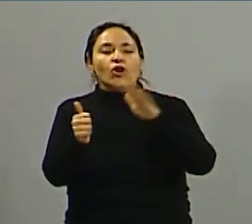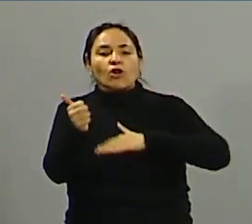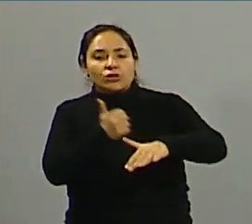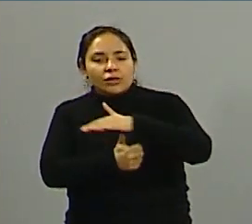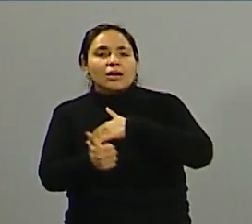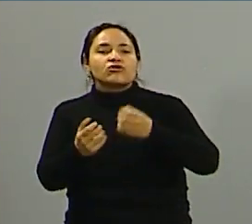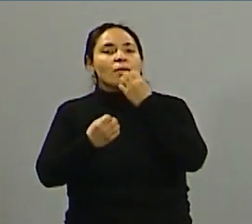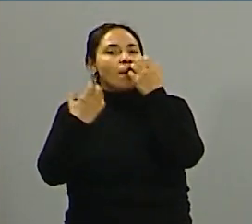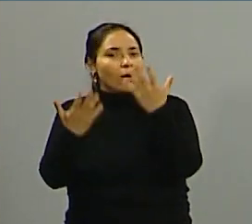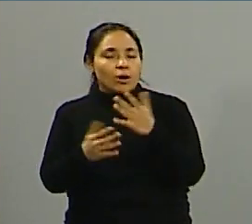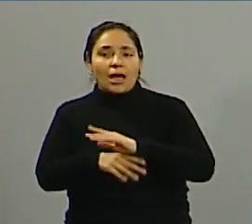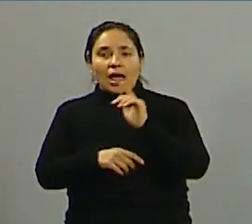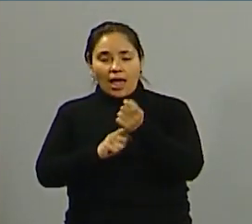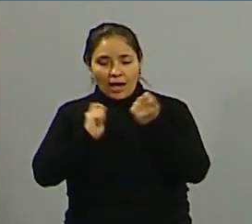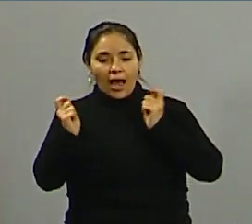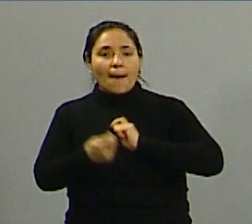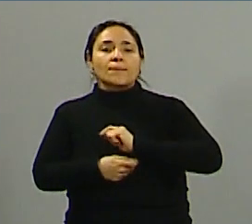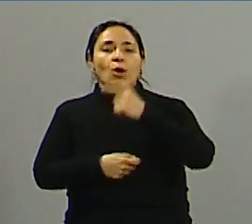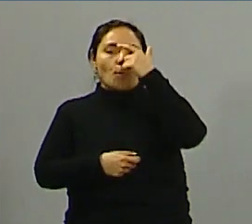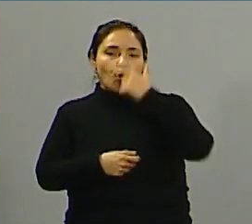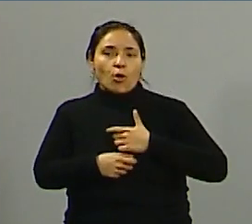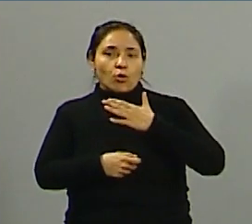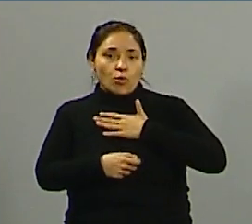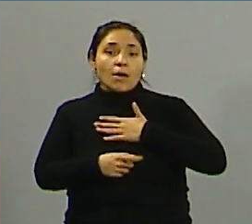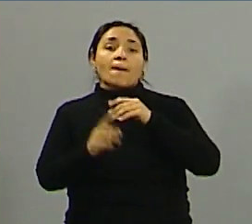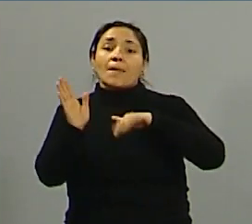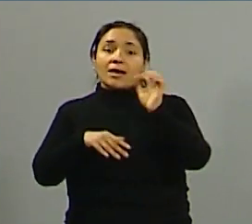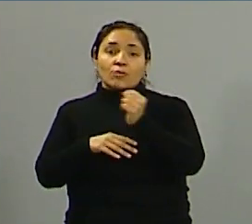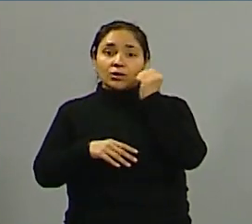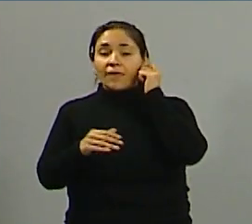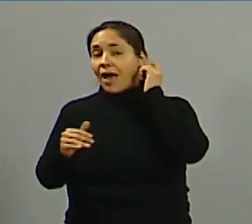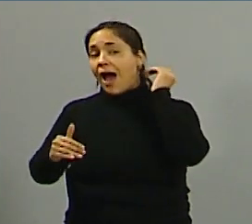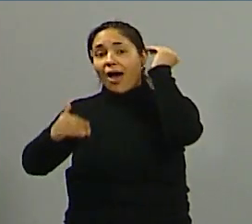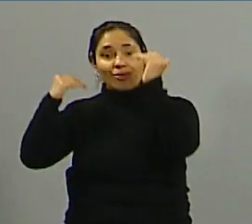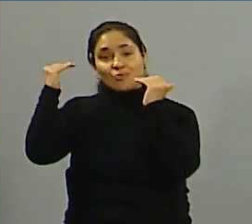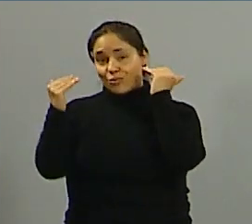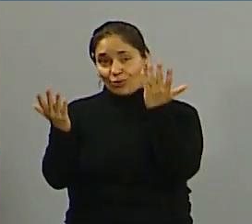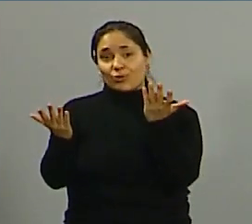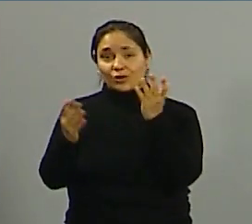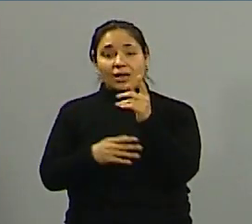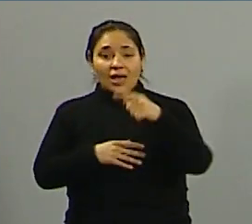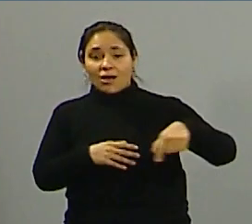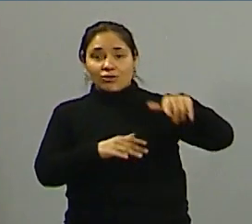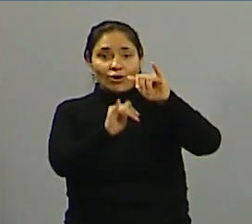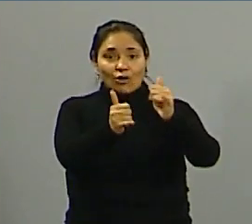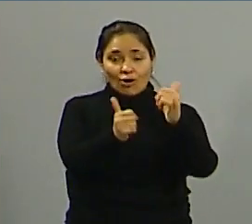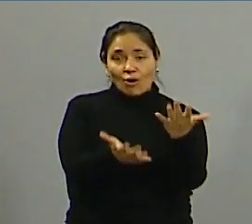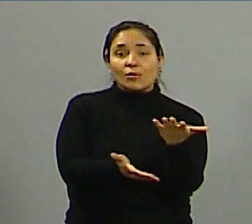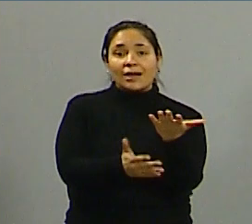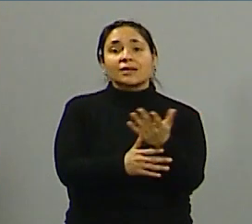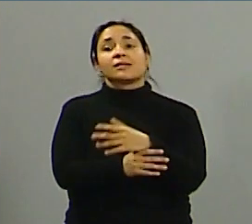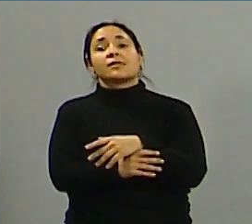creo que el cambio empieza por uno y por los adultos, que somos un referente, para que ellos puedan sentir, si ellos van a ver